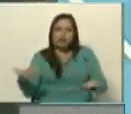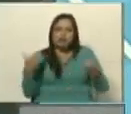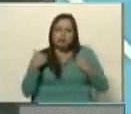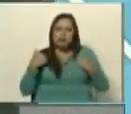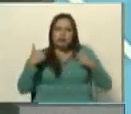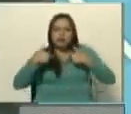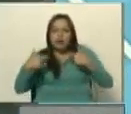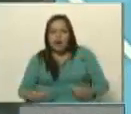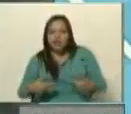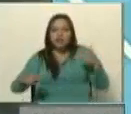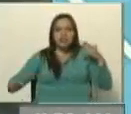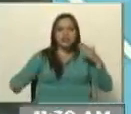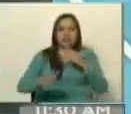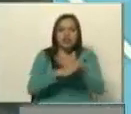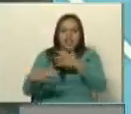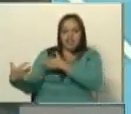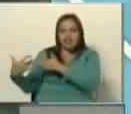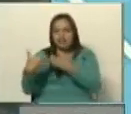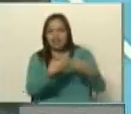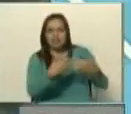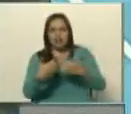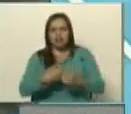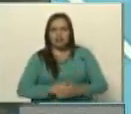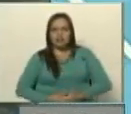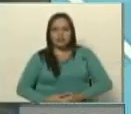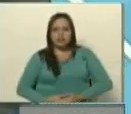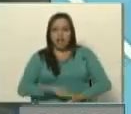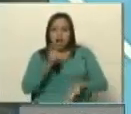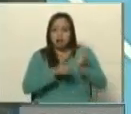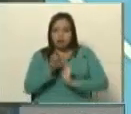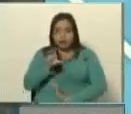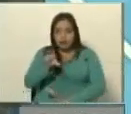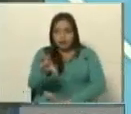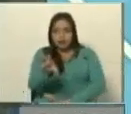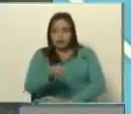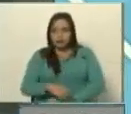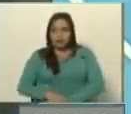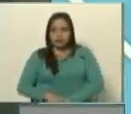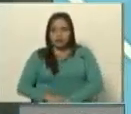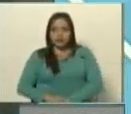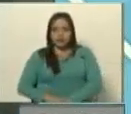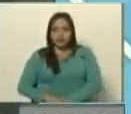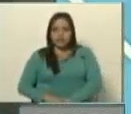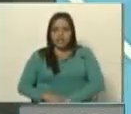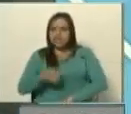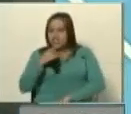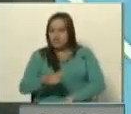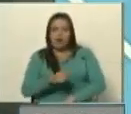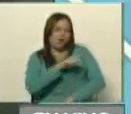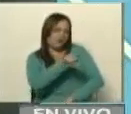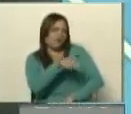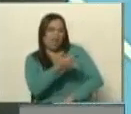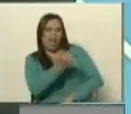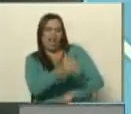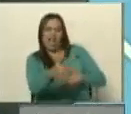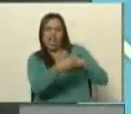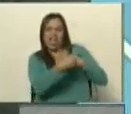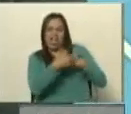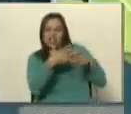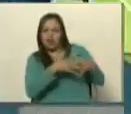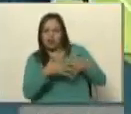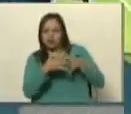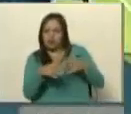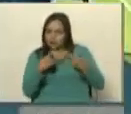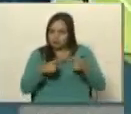de las sanciones, se lucran del hecho de que hay países que simplemente tachamos de enemigos por completo. Aquí pasó algo